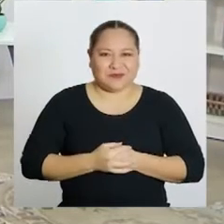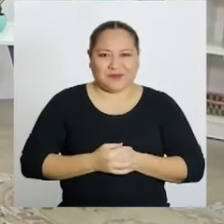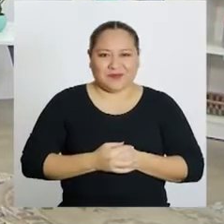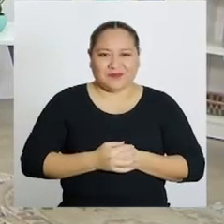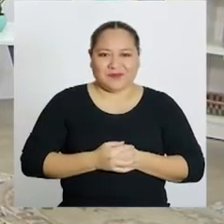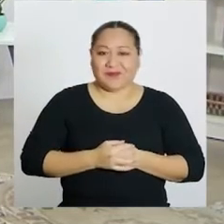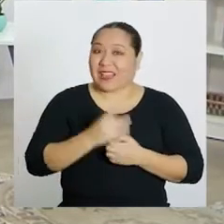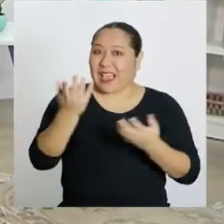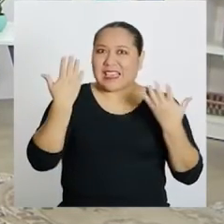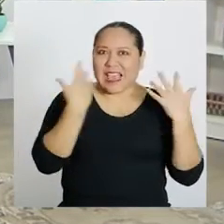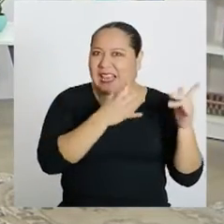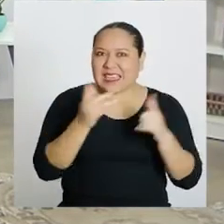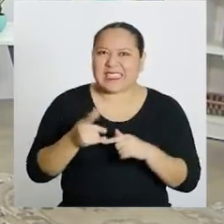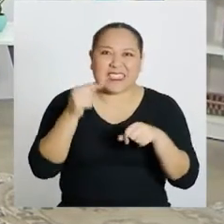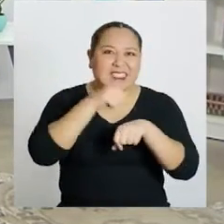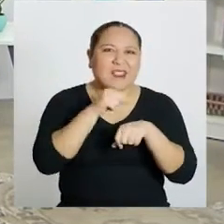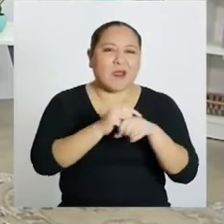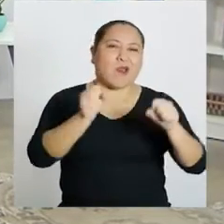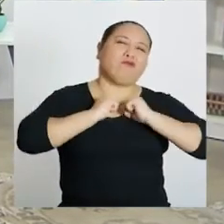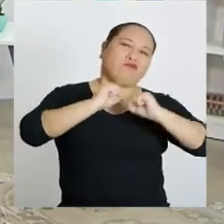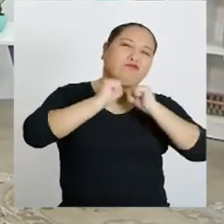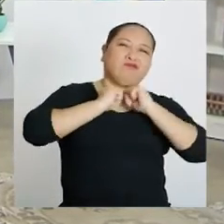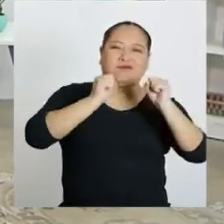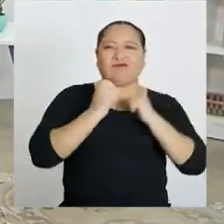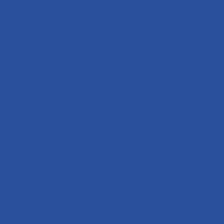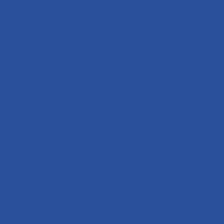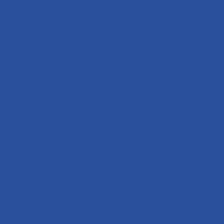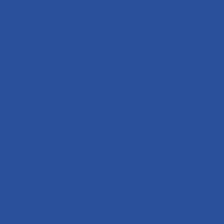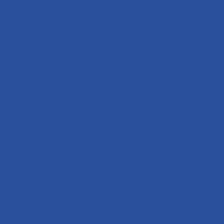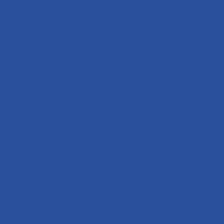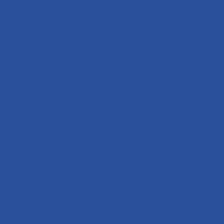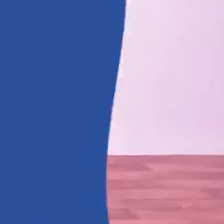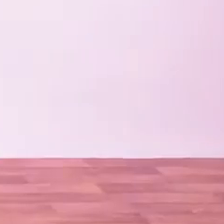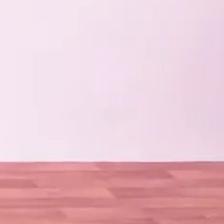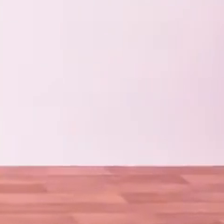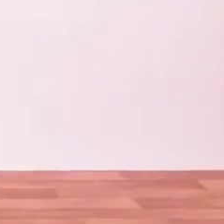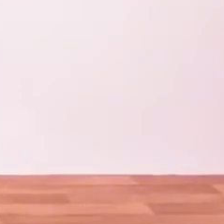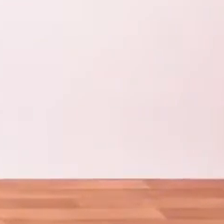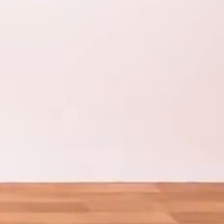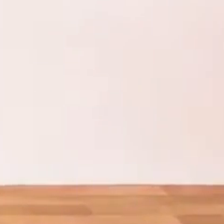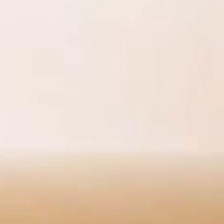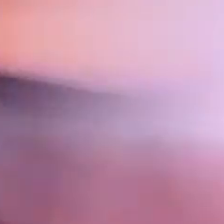Educación. Alístense ya que es hora de activarnos.